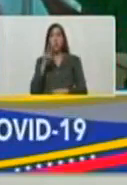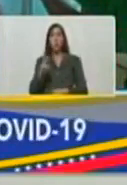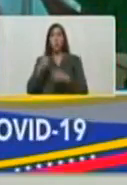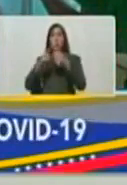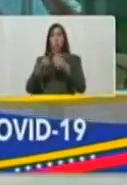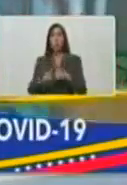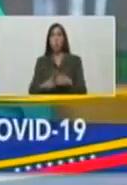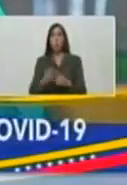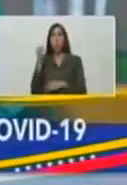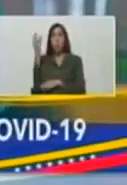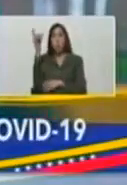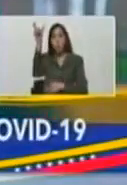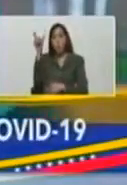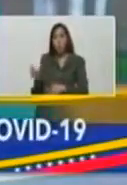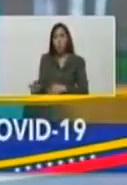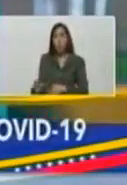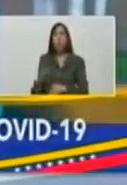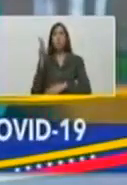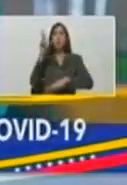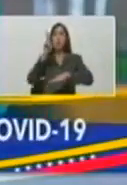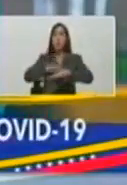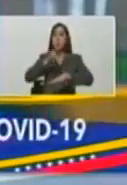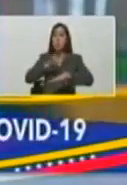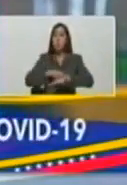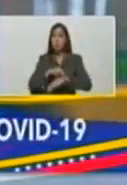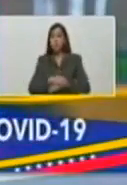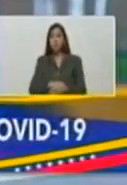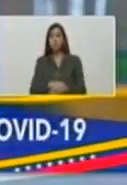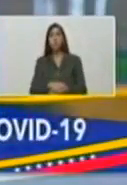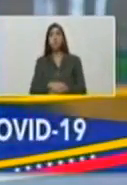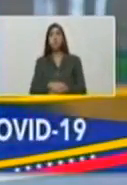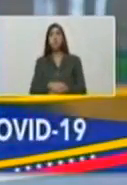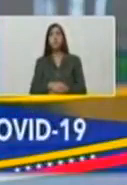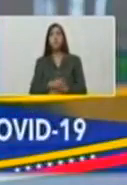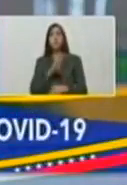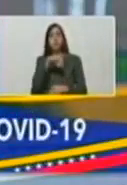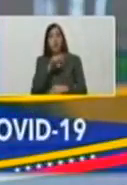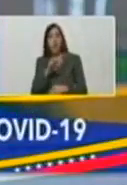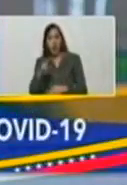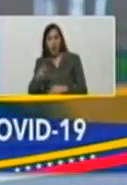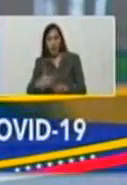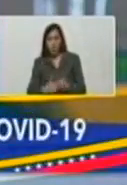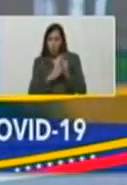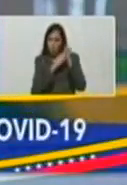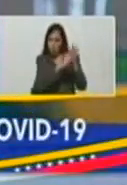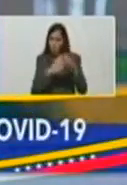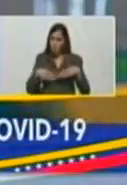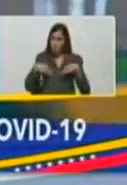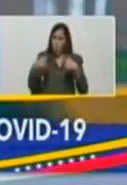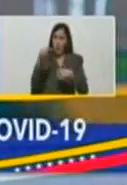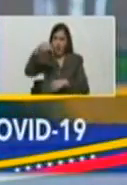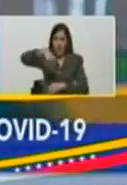pase al doctor Armando Marín, Autoridad Única de Salud de